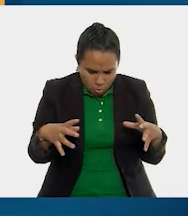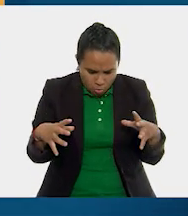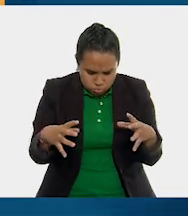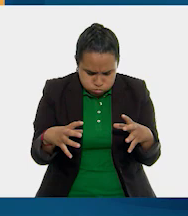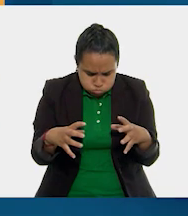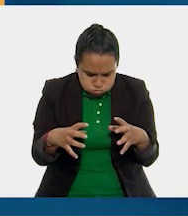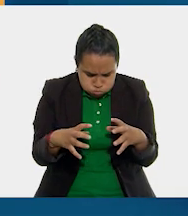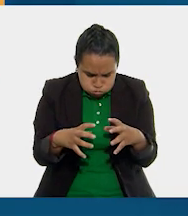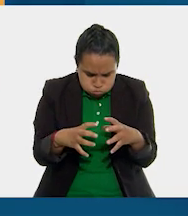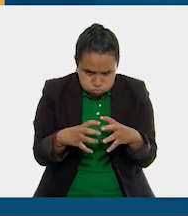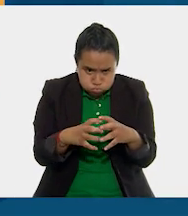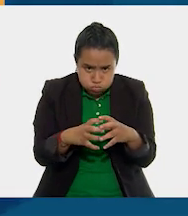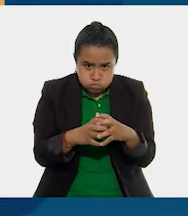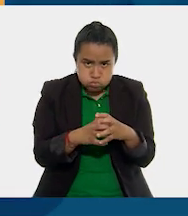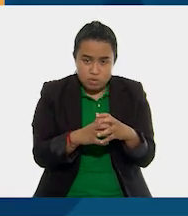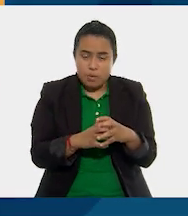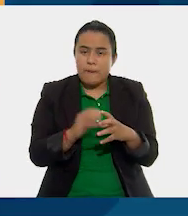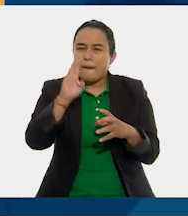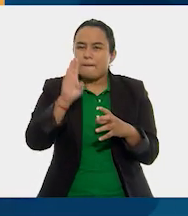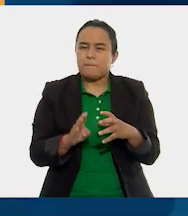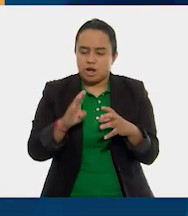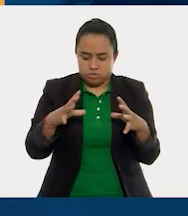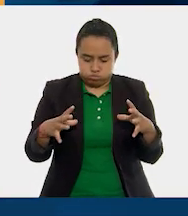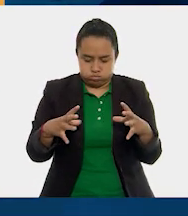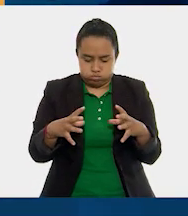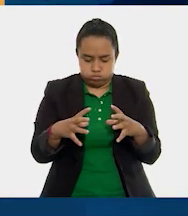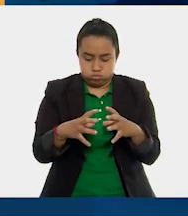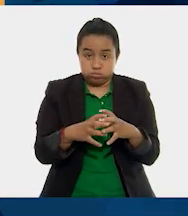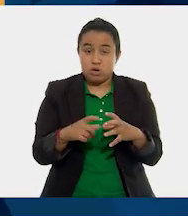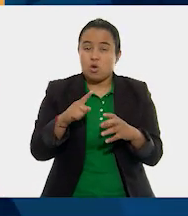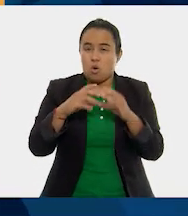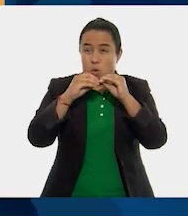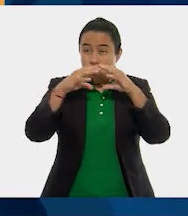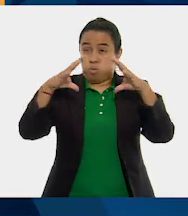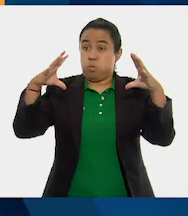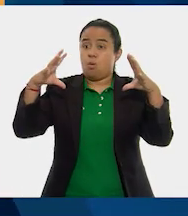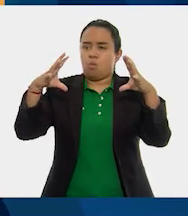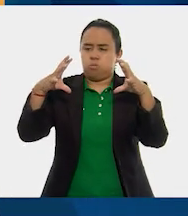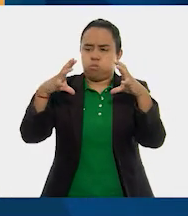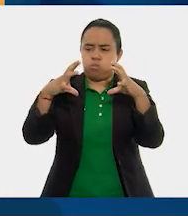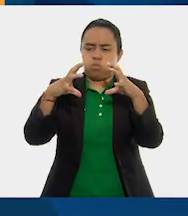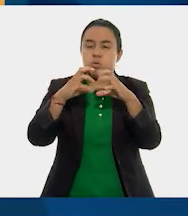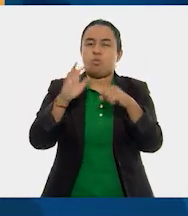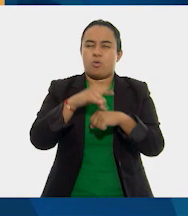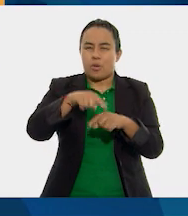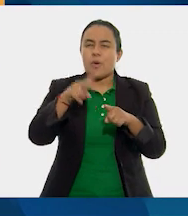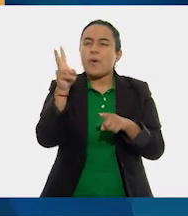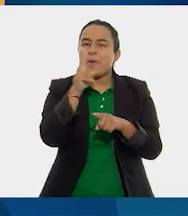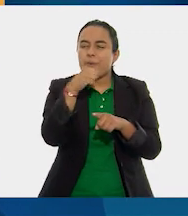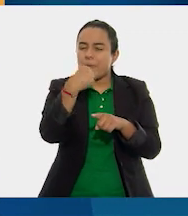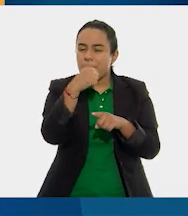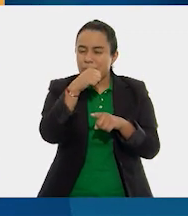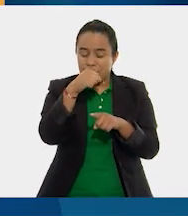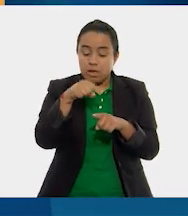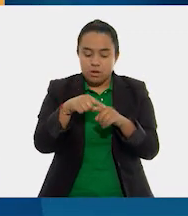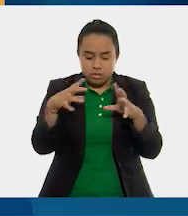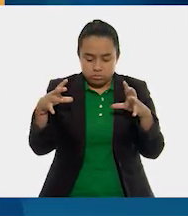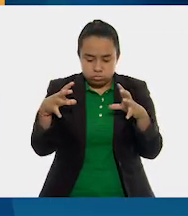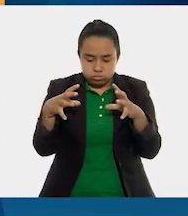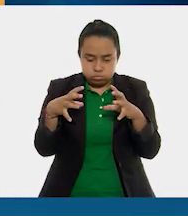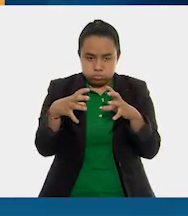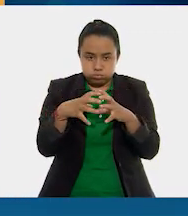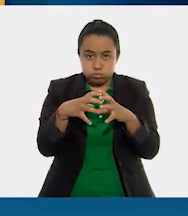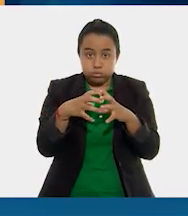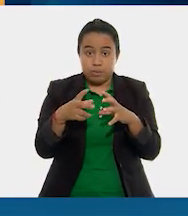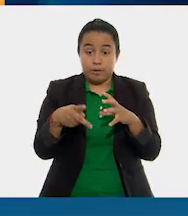y más pequeño, como si se desinflara. Cuando se desinfla un globo es porque pierde el aire que tiene adentro, pero en este experimento